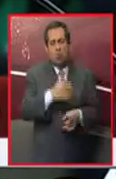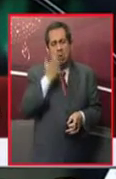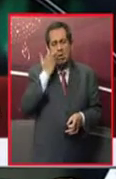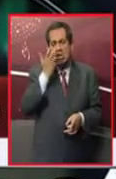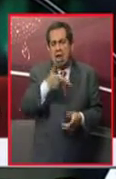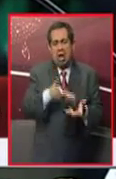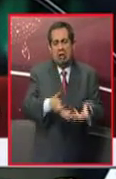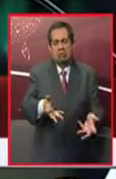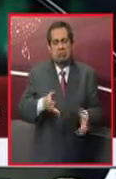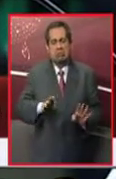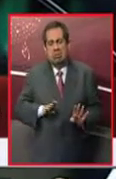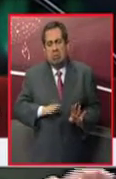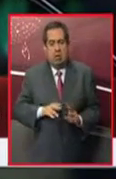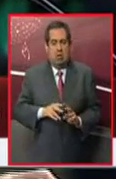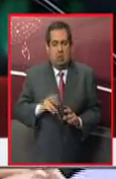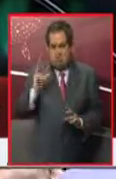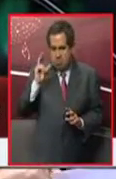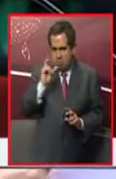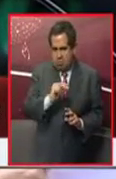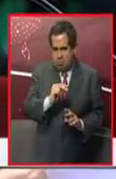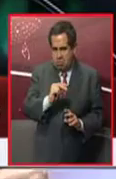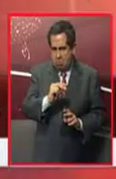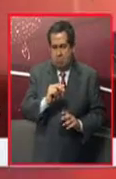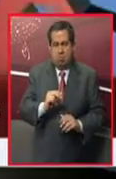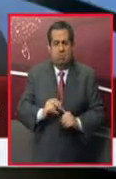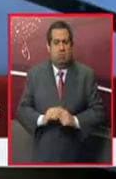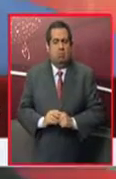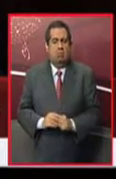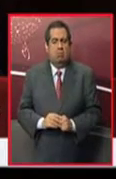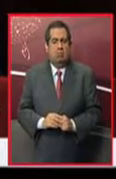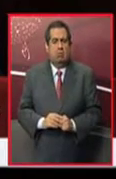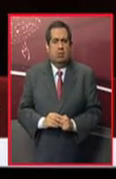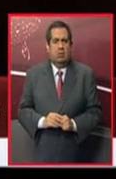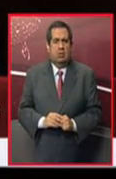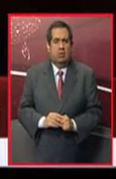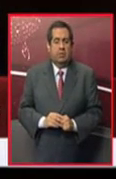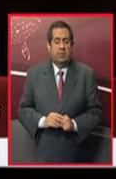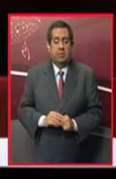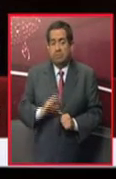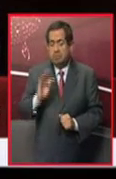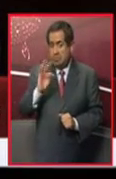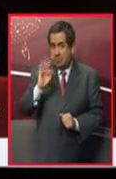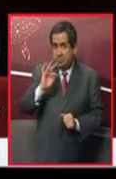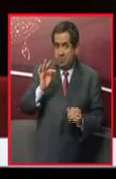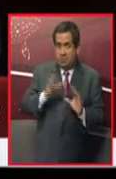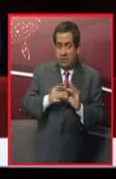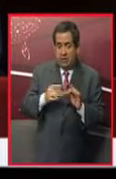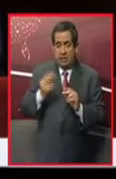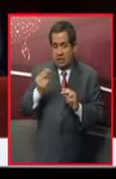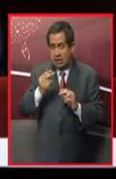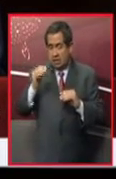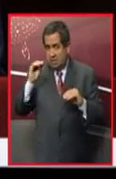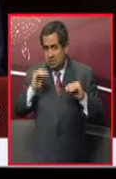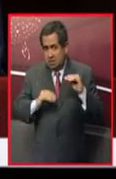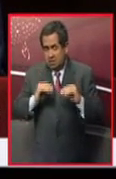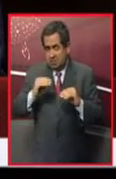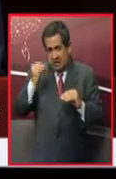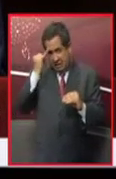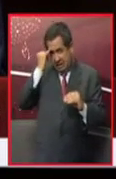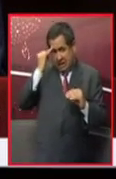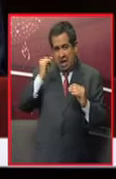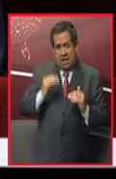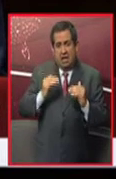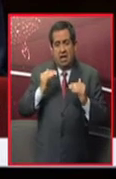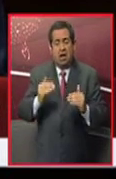que le convenga a sus intereses económicos. Resulta necesario construir una estrategia